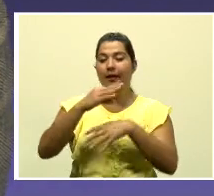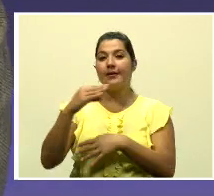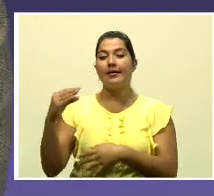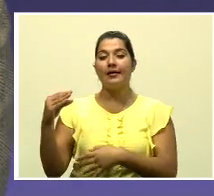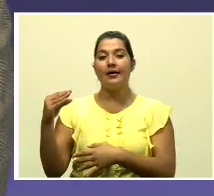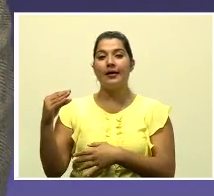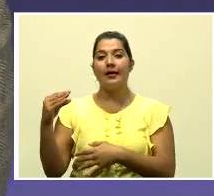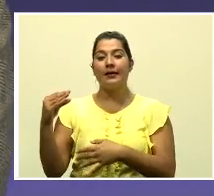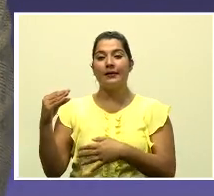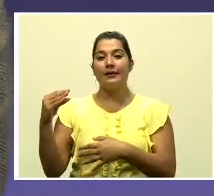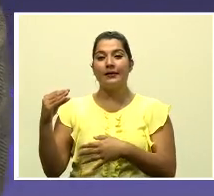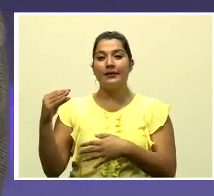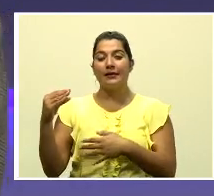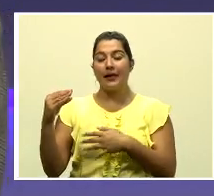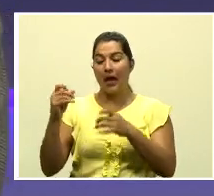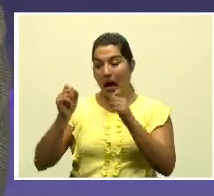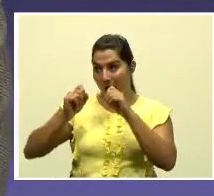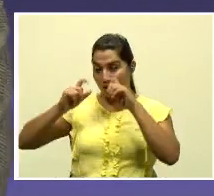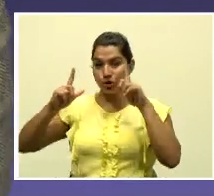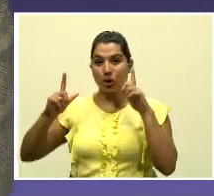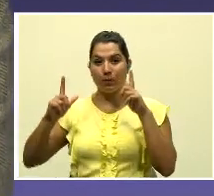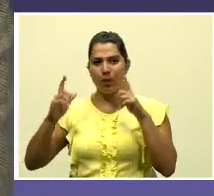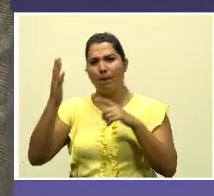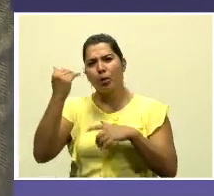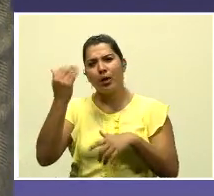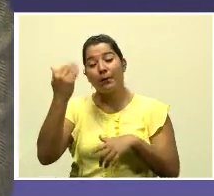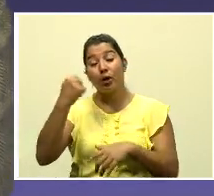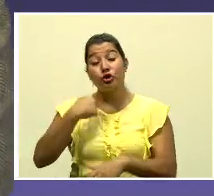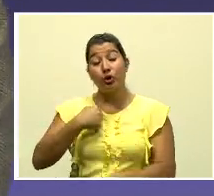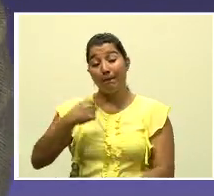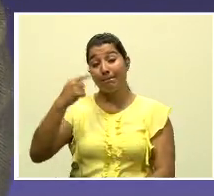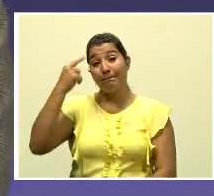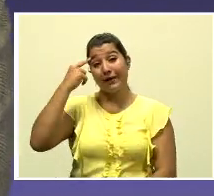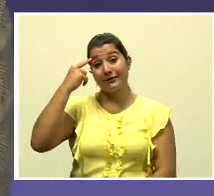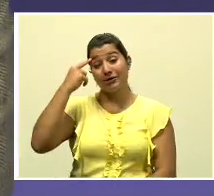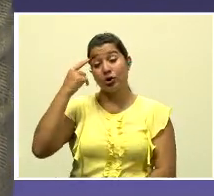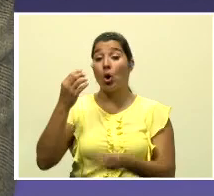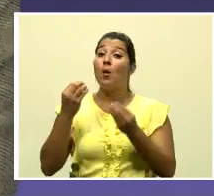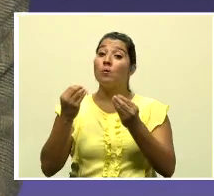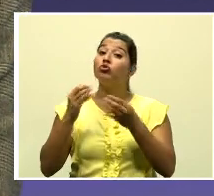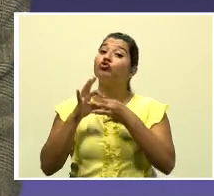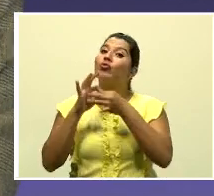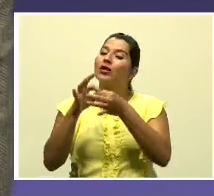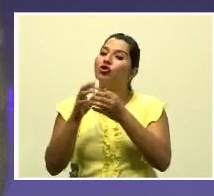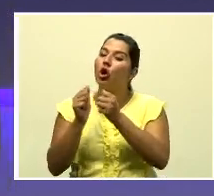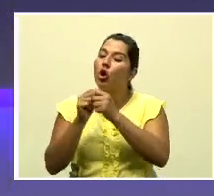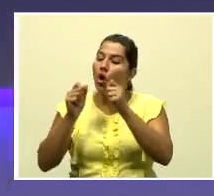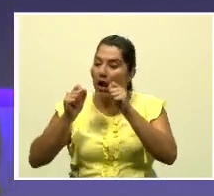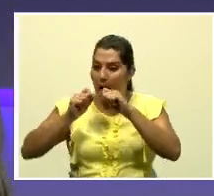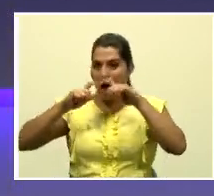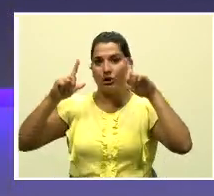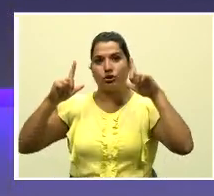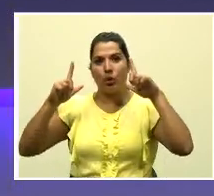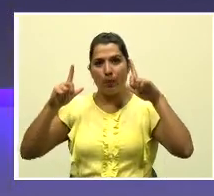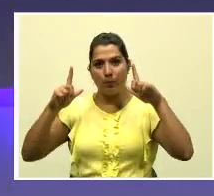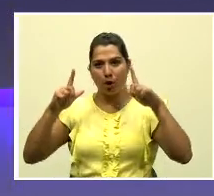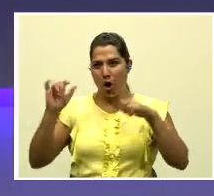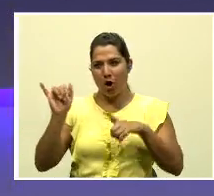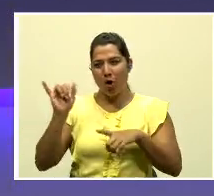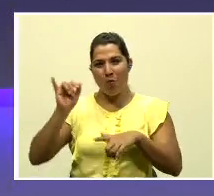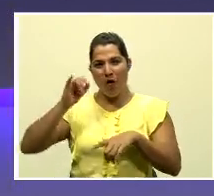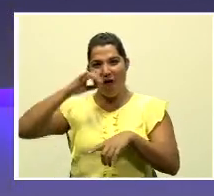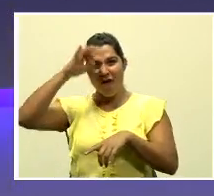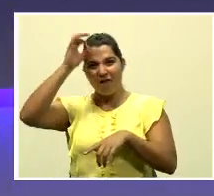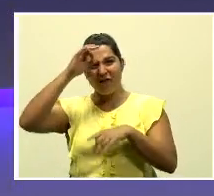y el asombro, porque pienso que mucho de esto también tiene que ver con el asombro, que es como el asombro de los filósofos,